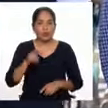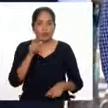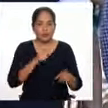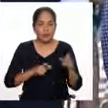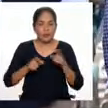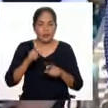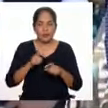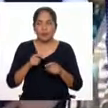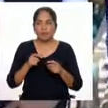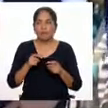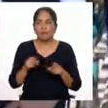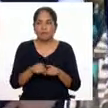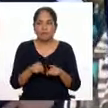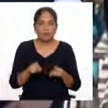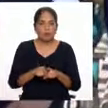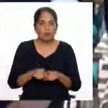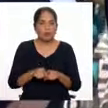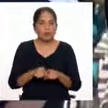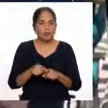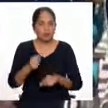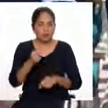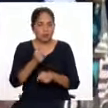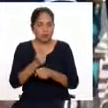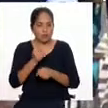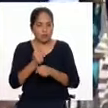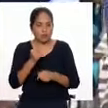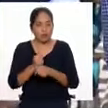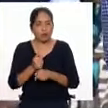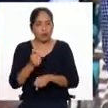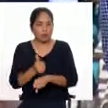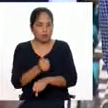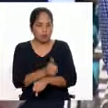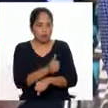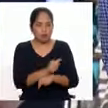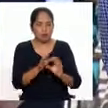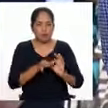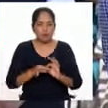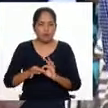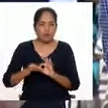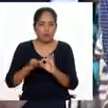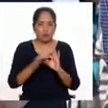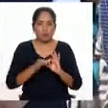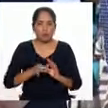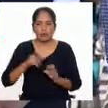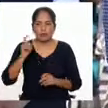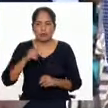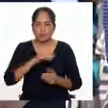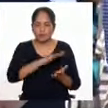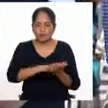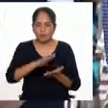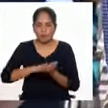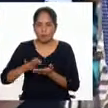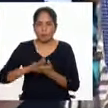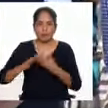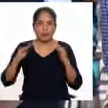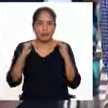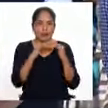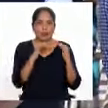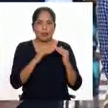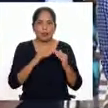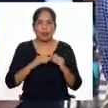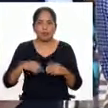las autoridades, tenemos que trabajar de manera articulada, tenemos que limpiar la casa seguidamente,